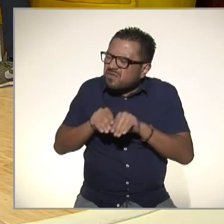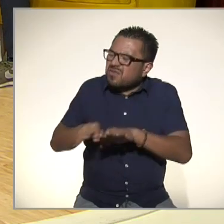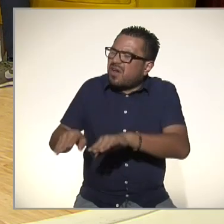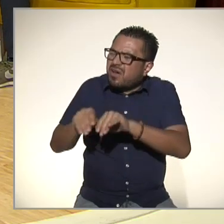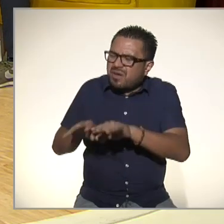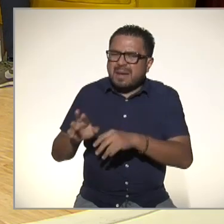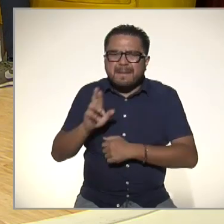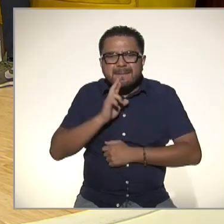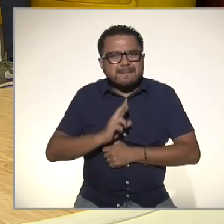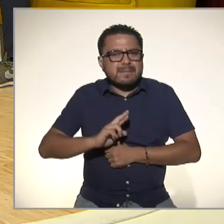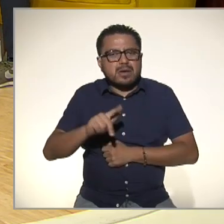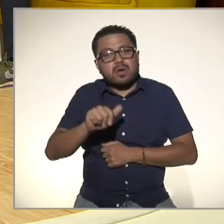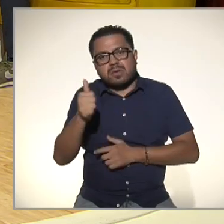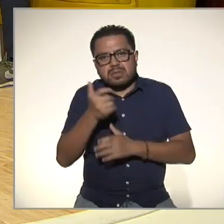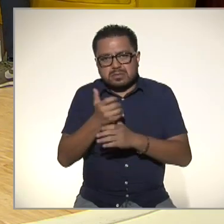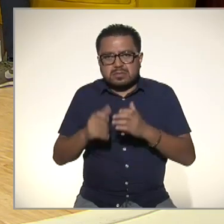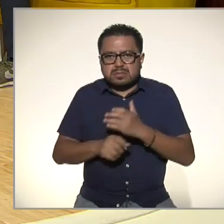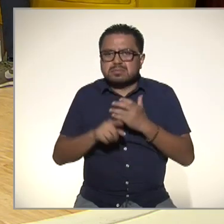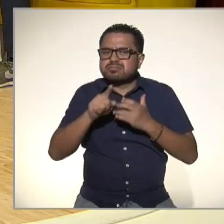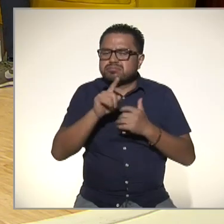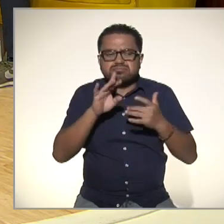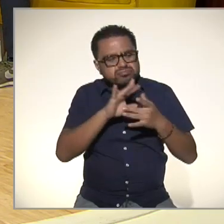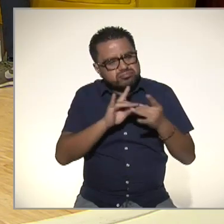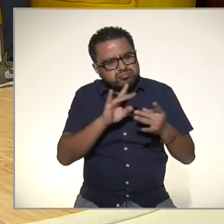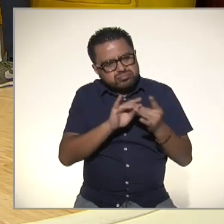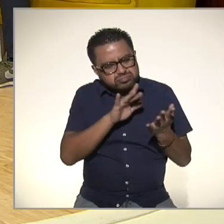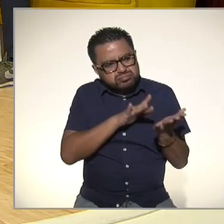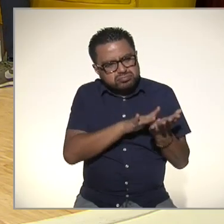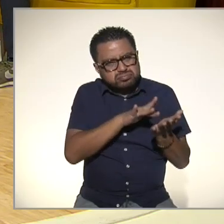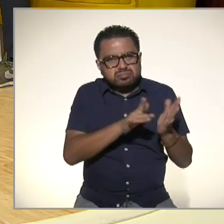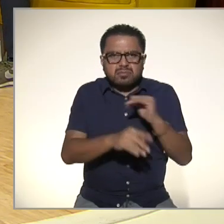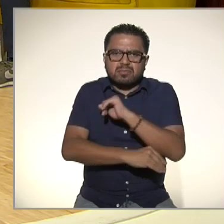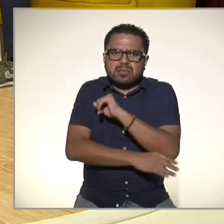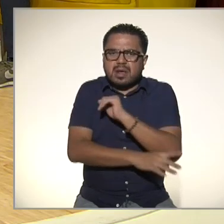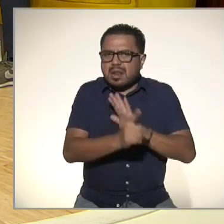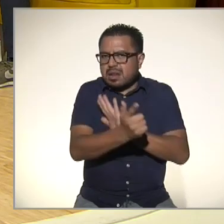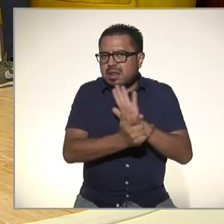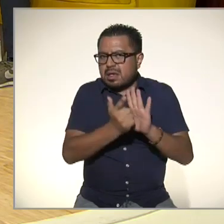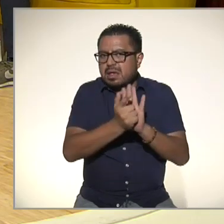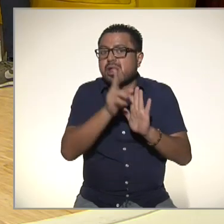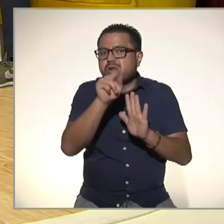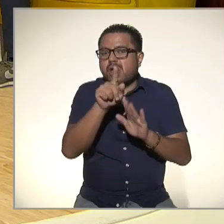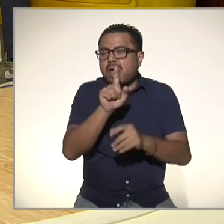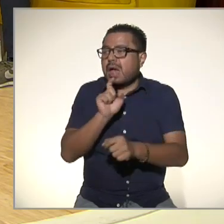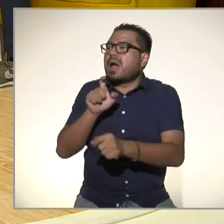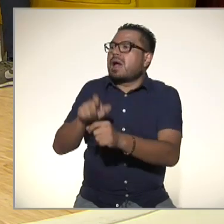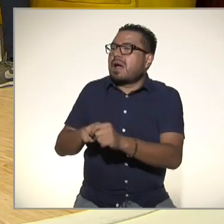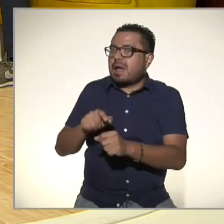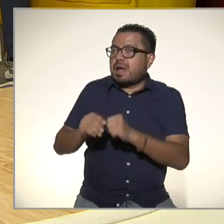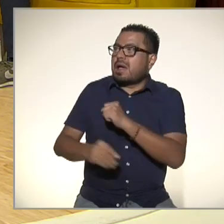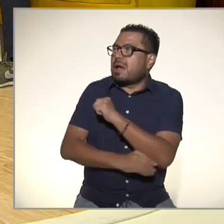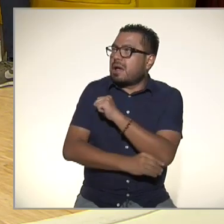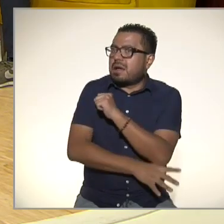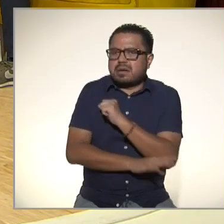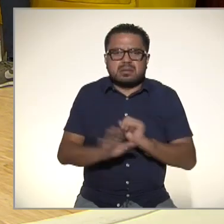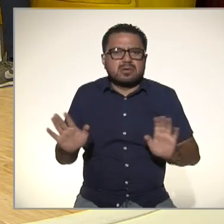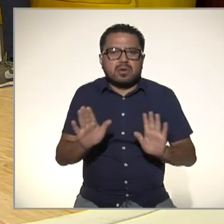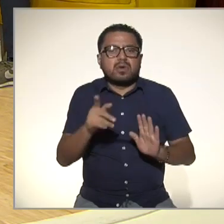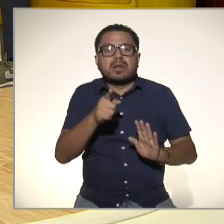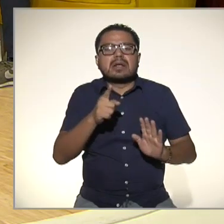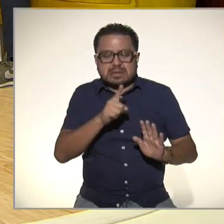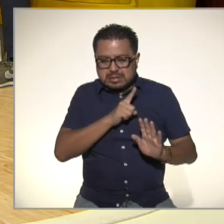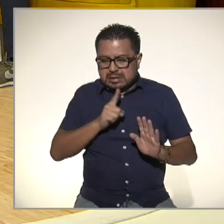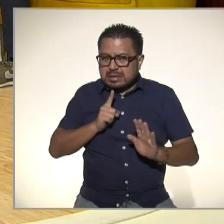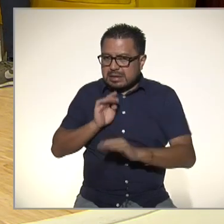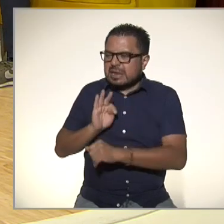mejor. Y otra cosa, hablar o apoyar un aborto legal no quiere decir que estés a favor del aborto. Estamos a favor de la